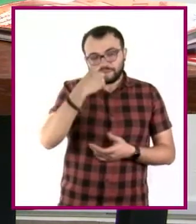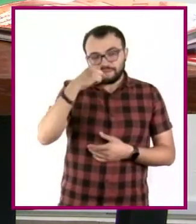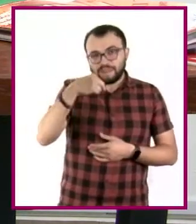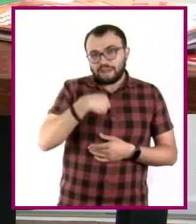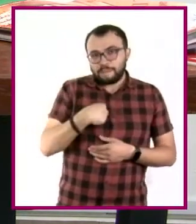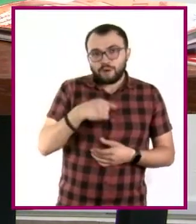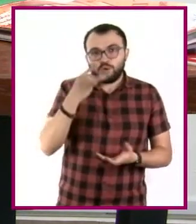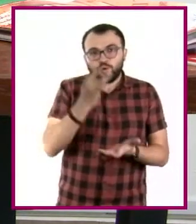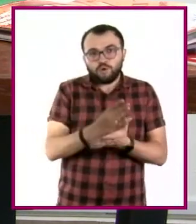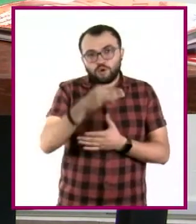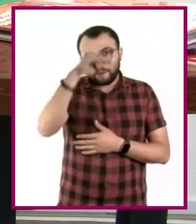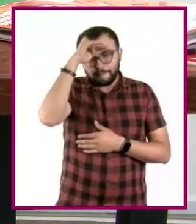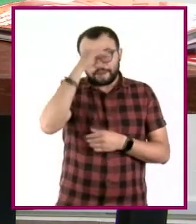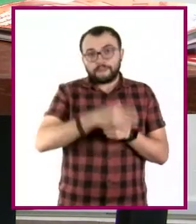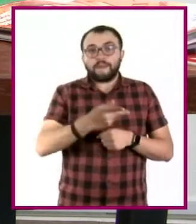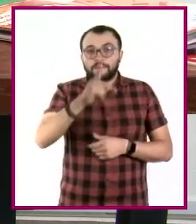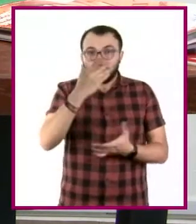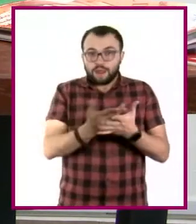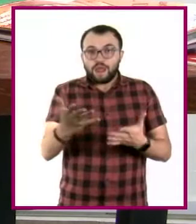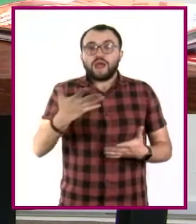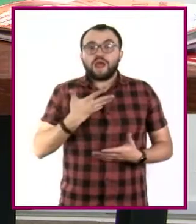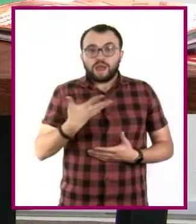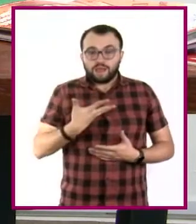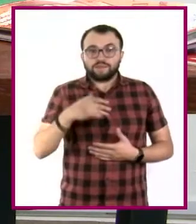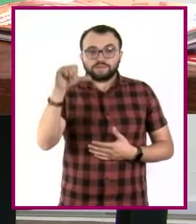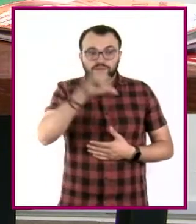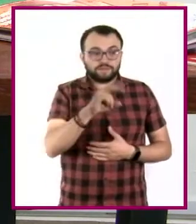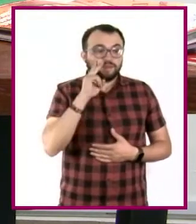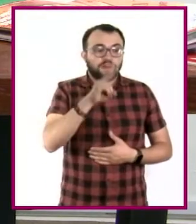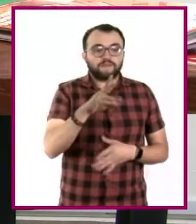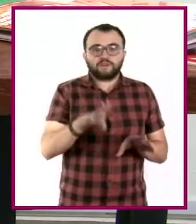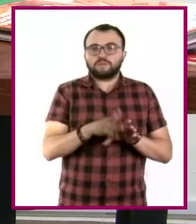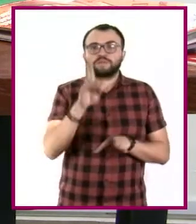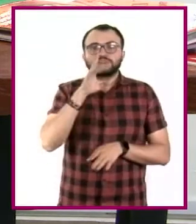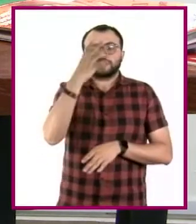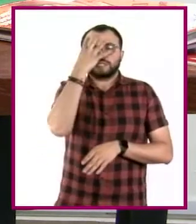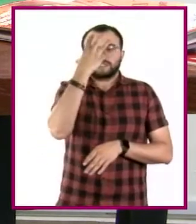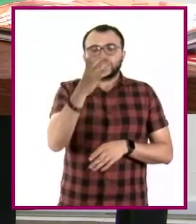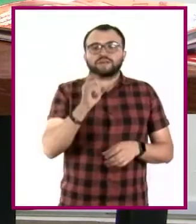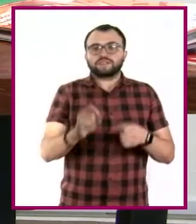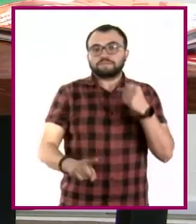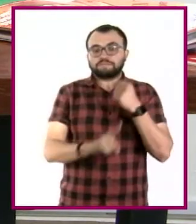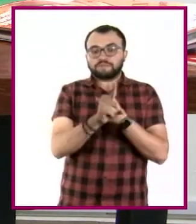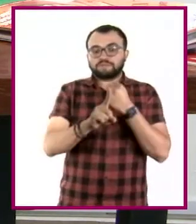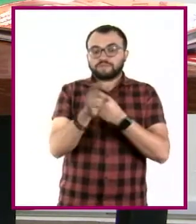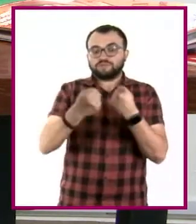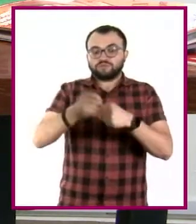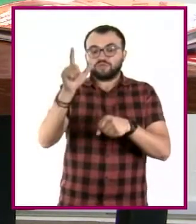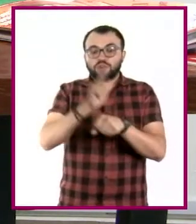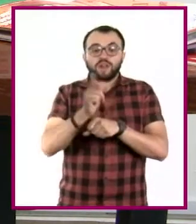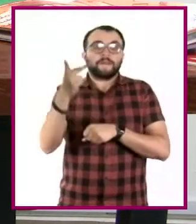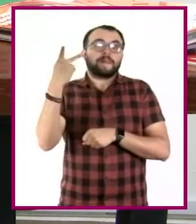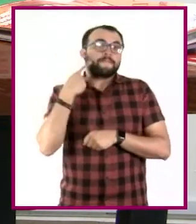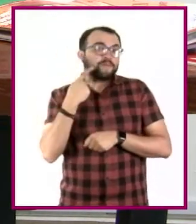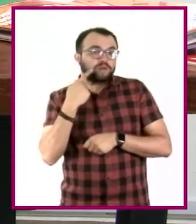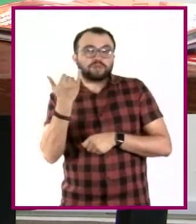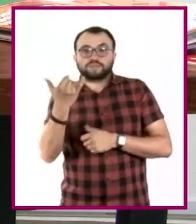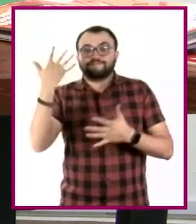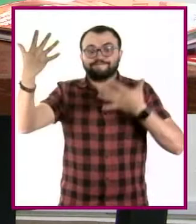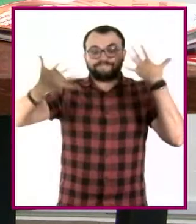Pero actualmente existe una generación que se ha mostrado seriamente preocupada por los problemas sociales, políticos y